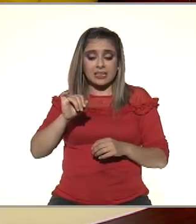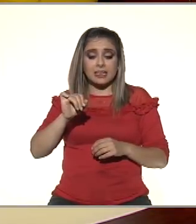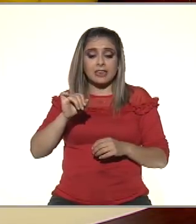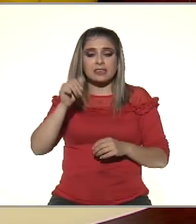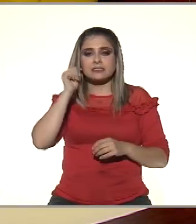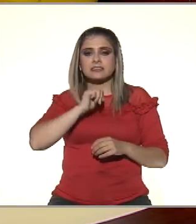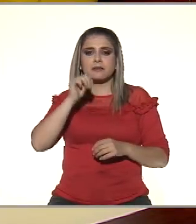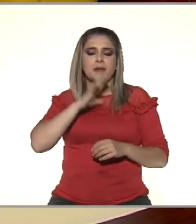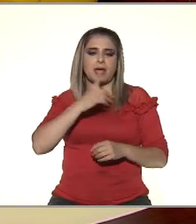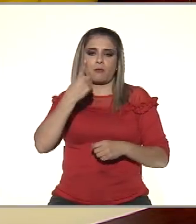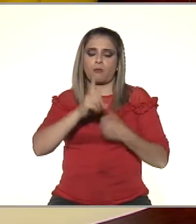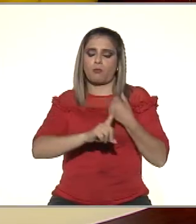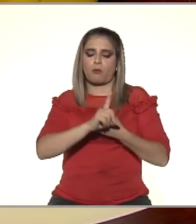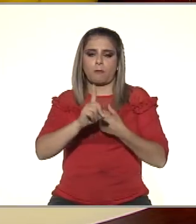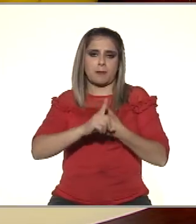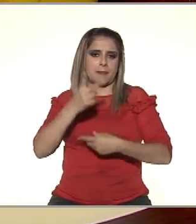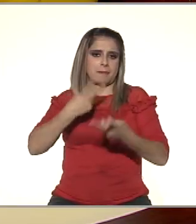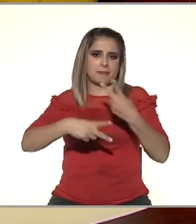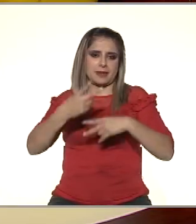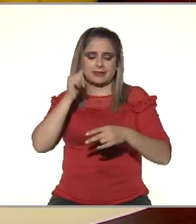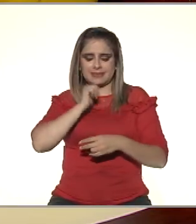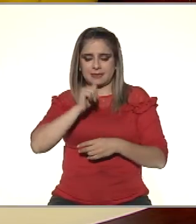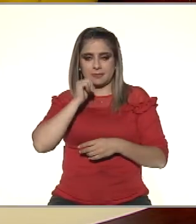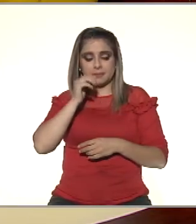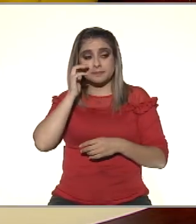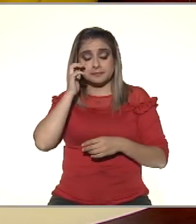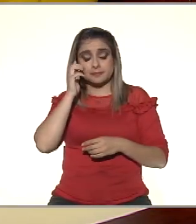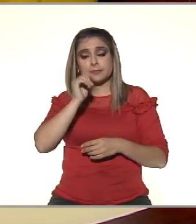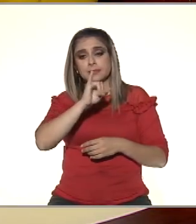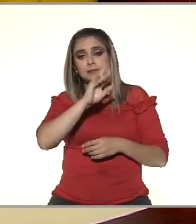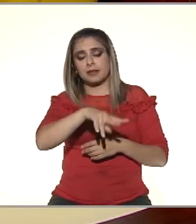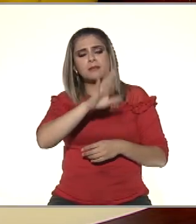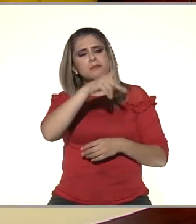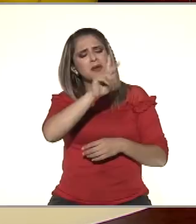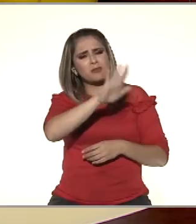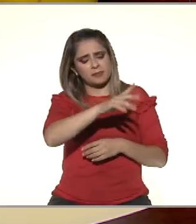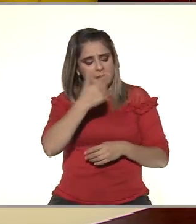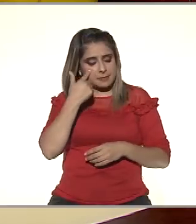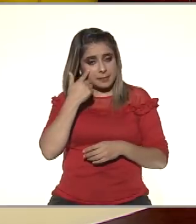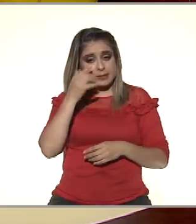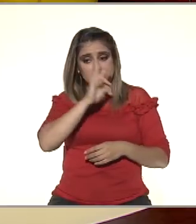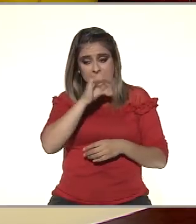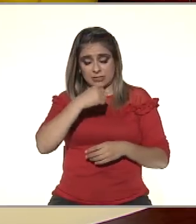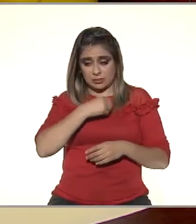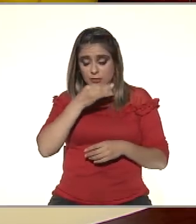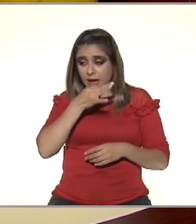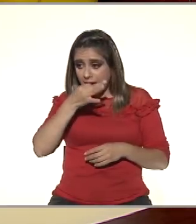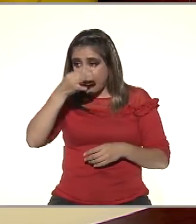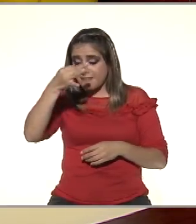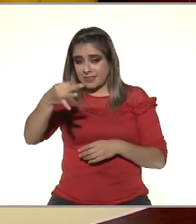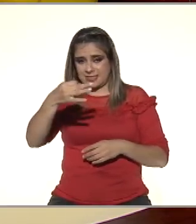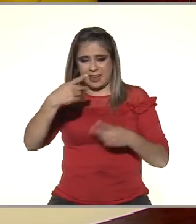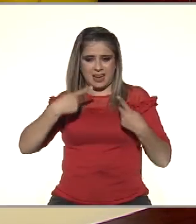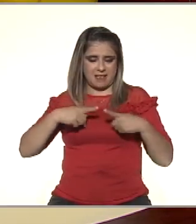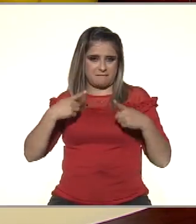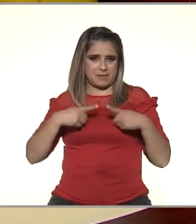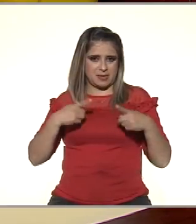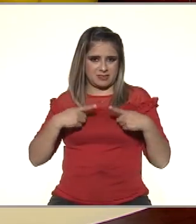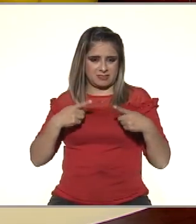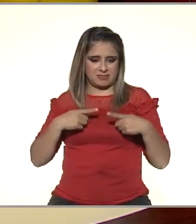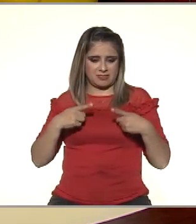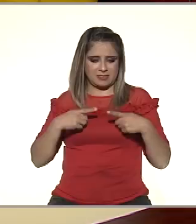dice, siempre tiene consecuencias. Eso sí es importante. Sí, claro, eso sí. Pero a lo que voy es que si se lo dice a la persona,